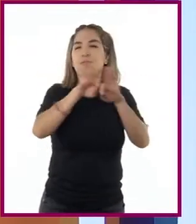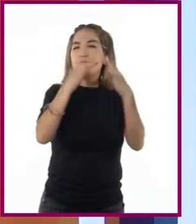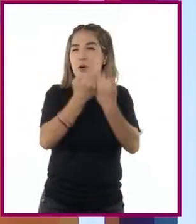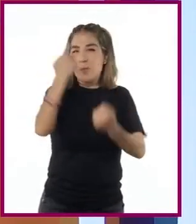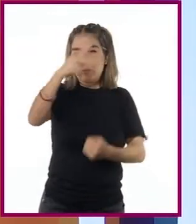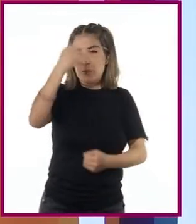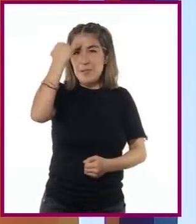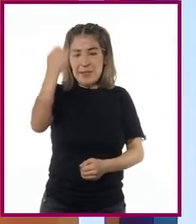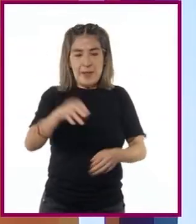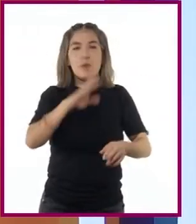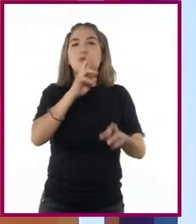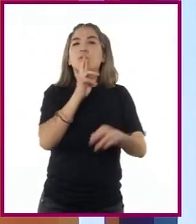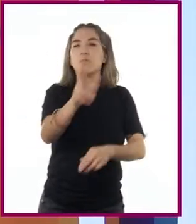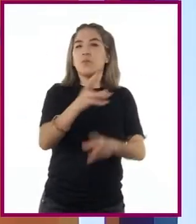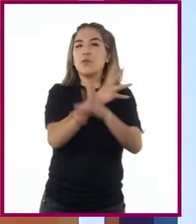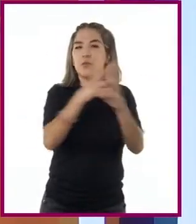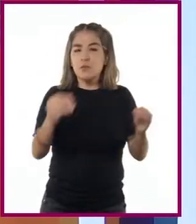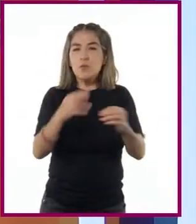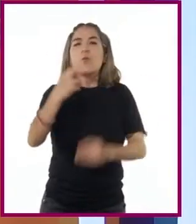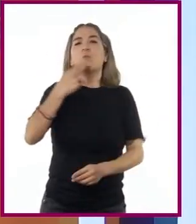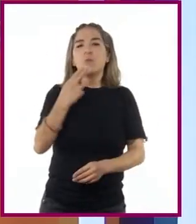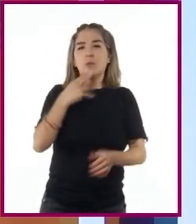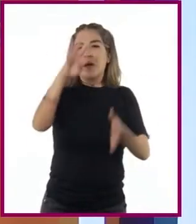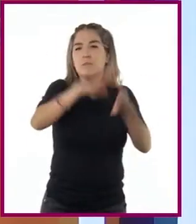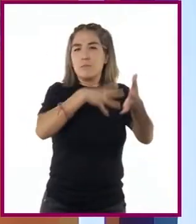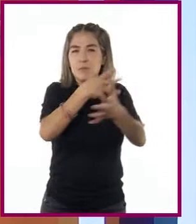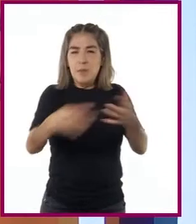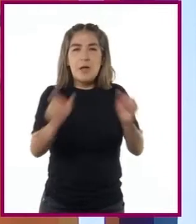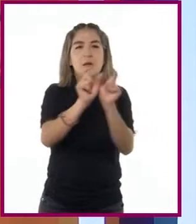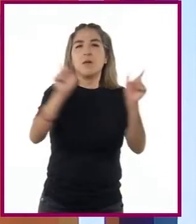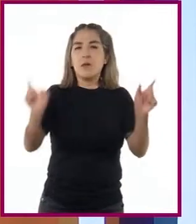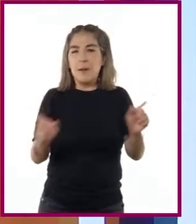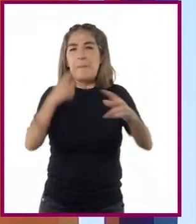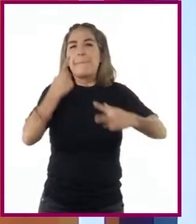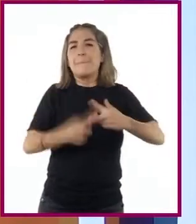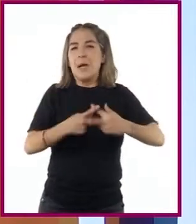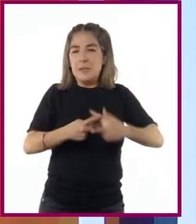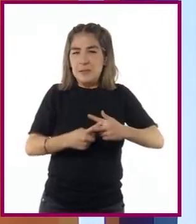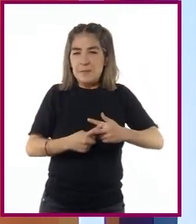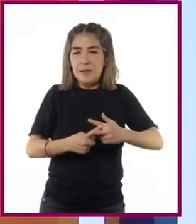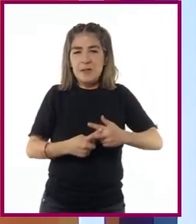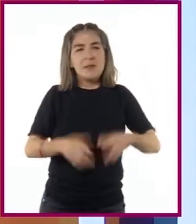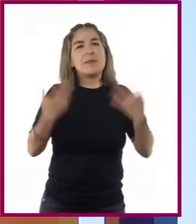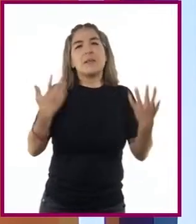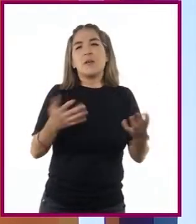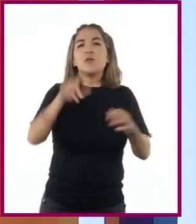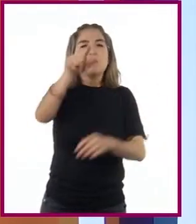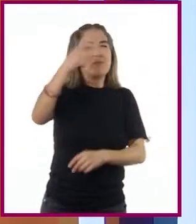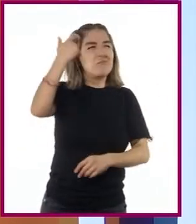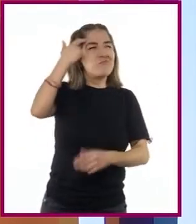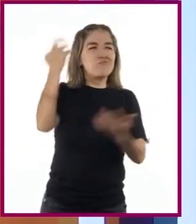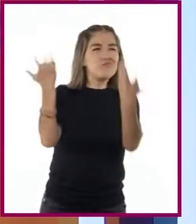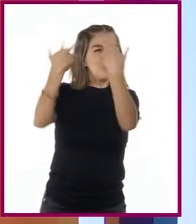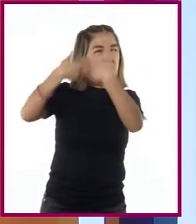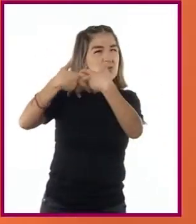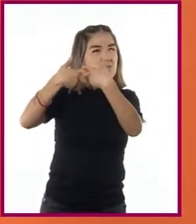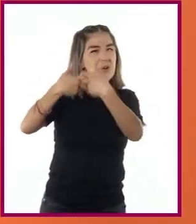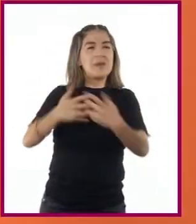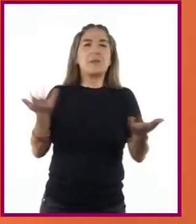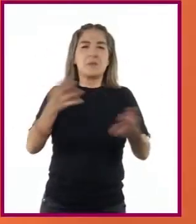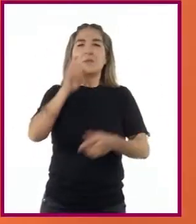solución a través del uso de esquemas, fórmulas, operaciones matemáticas, sentido común, entre